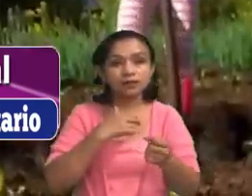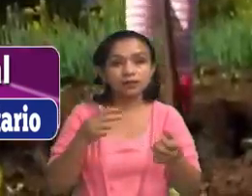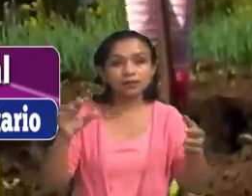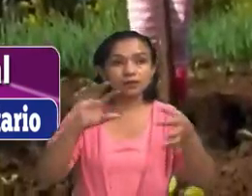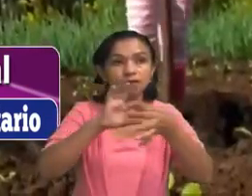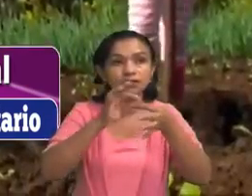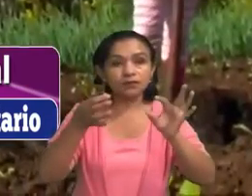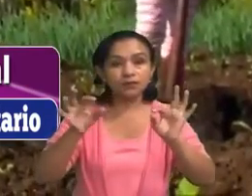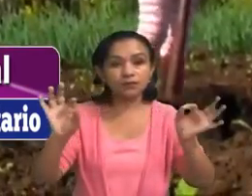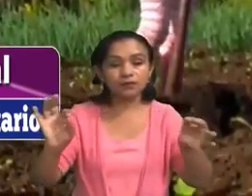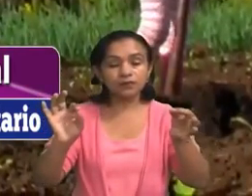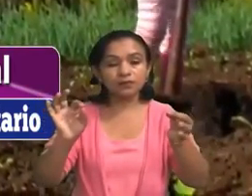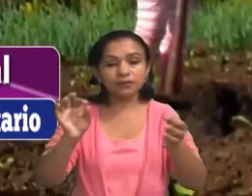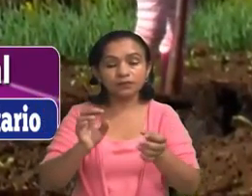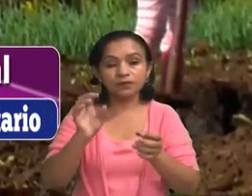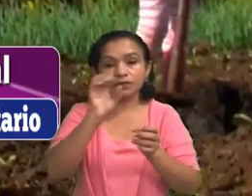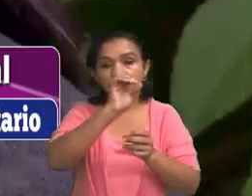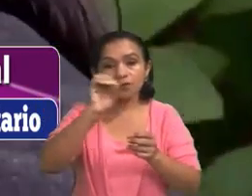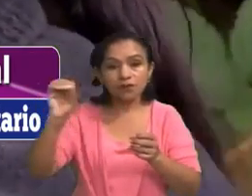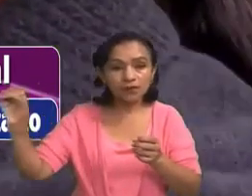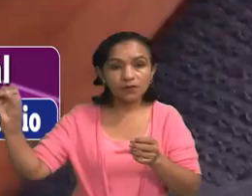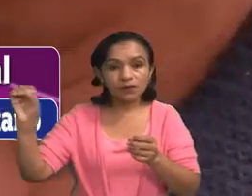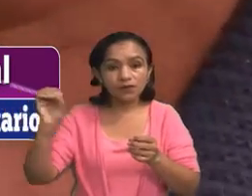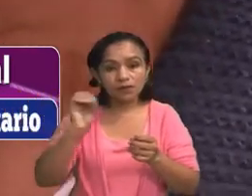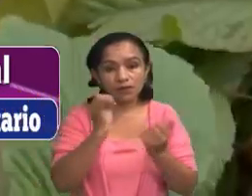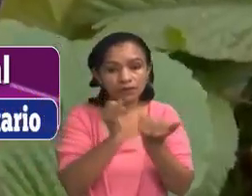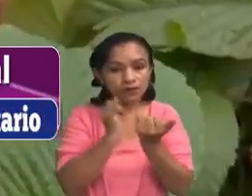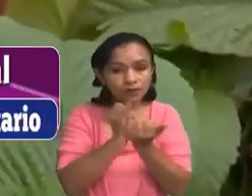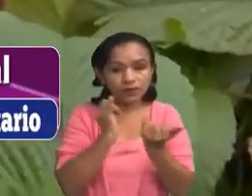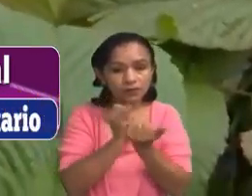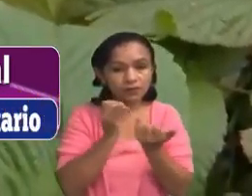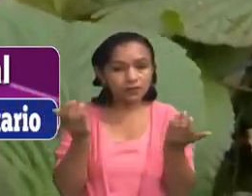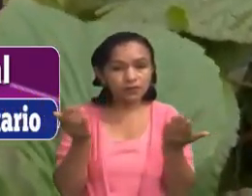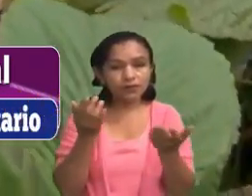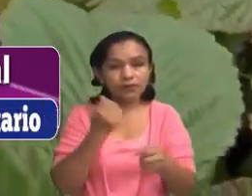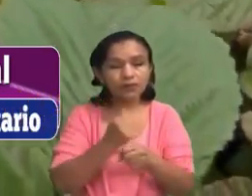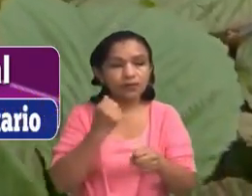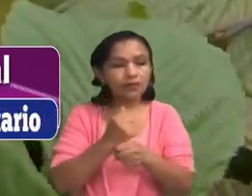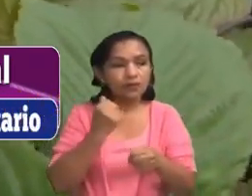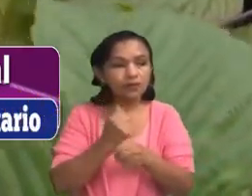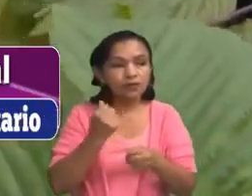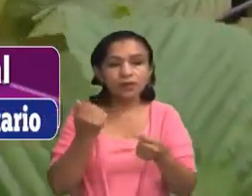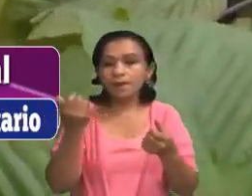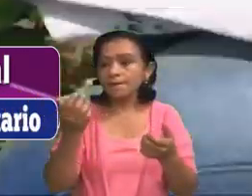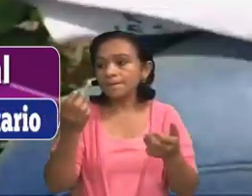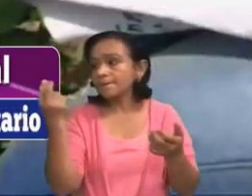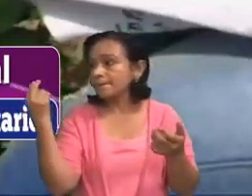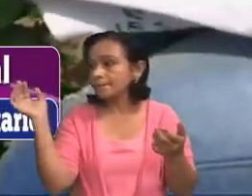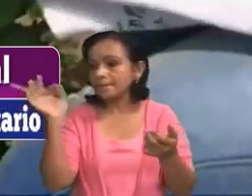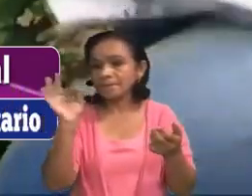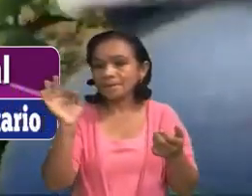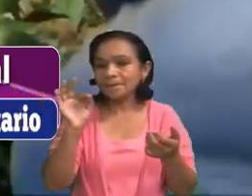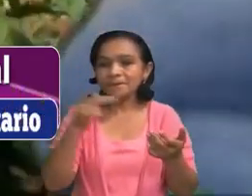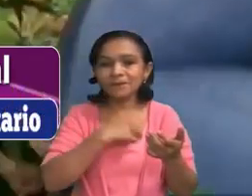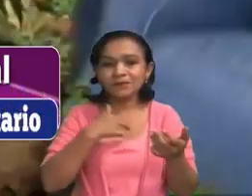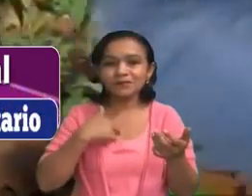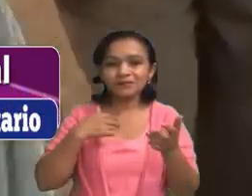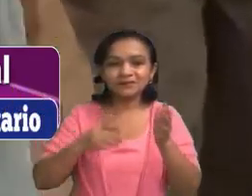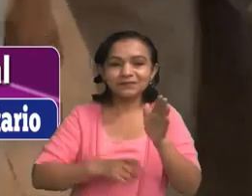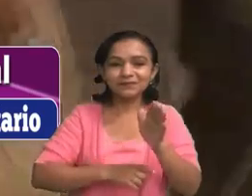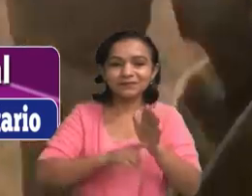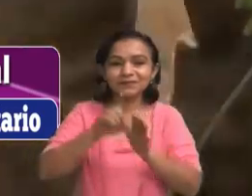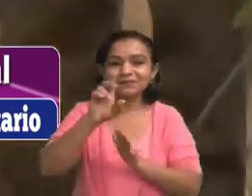de valor en Occidente, a través de, hemos incorporado una maestría, okay. en desarrollo rural,